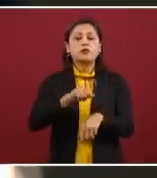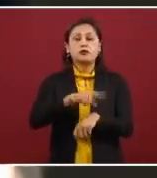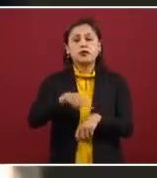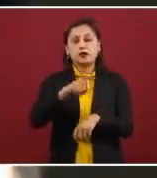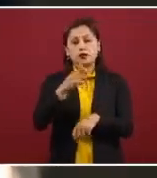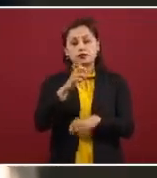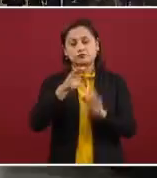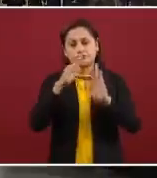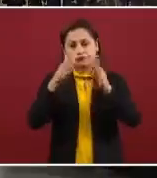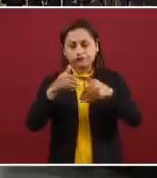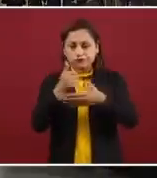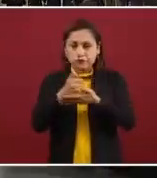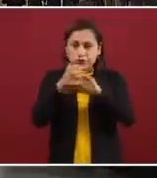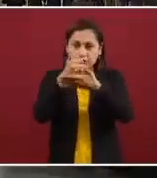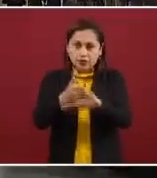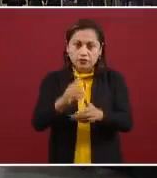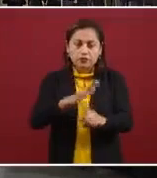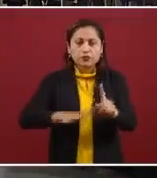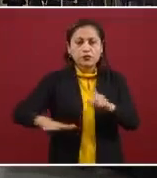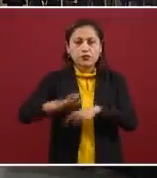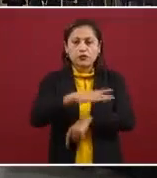en la sociedad.